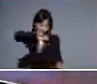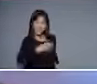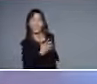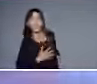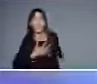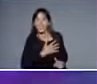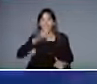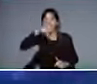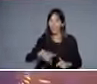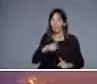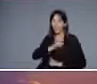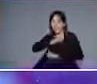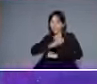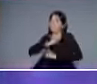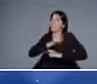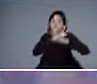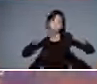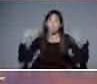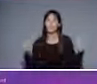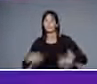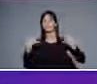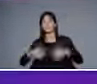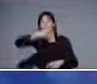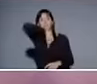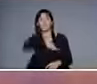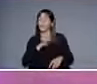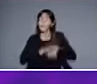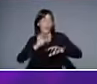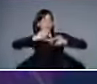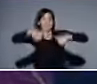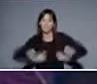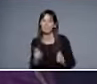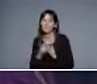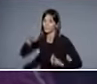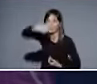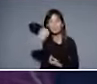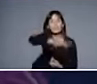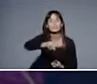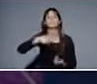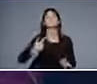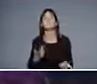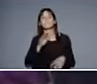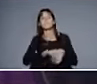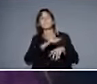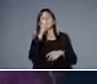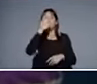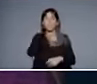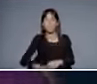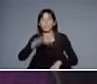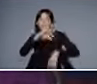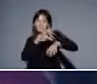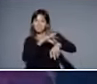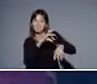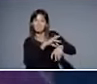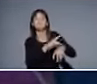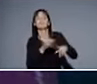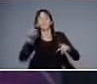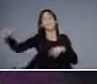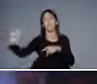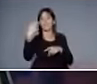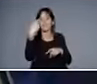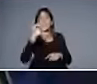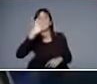qué largo se nos ha pasado todo este año. Para poder estar otra vez con ustedes. Para un niño que está ahora, bueno, está malito y que nos está